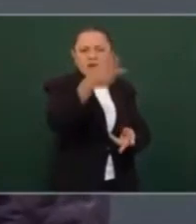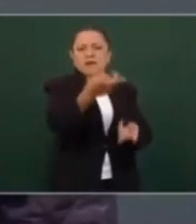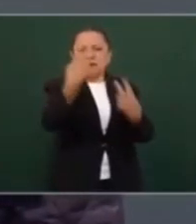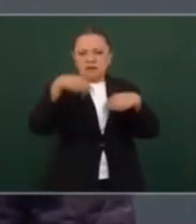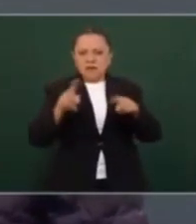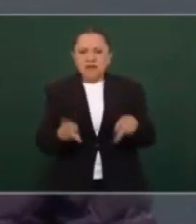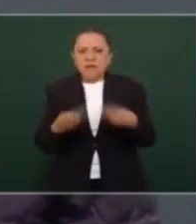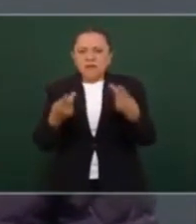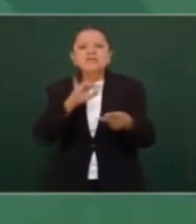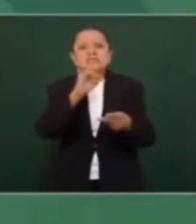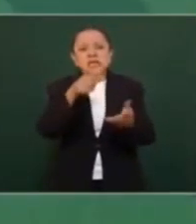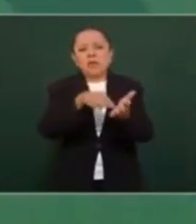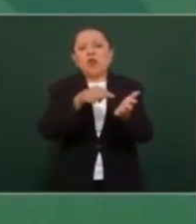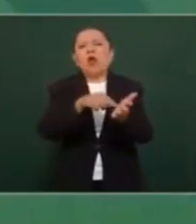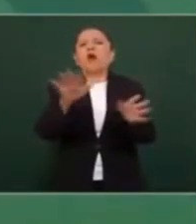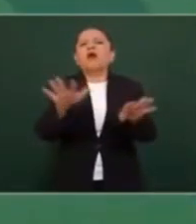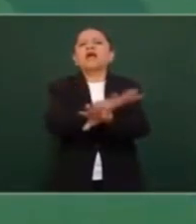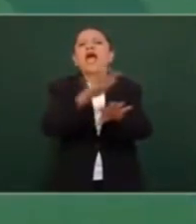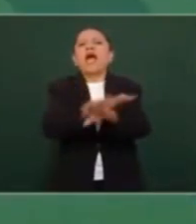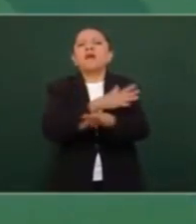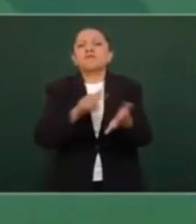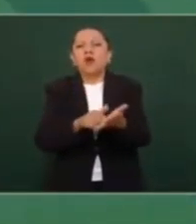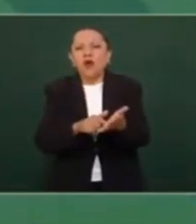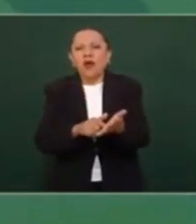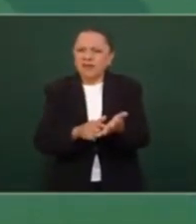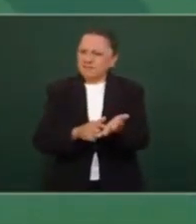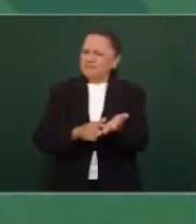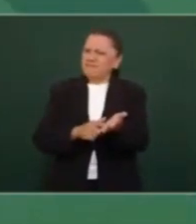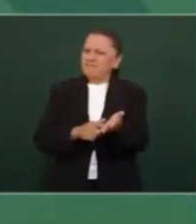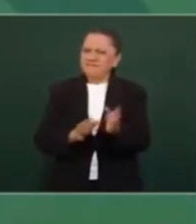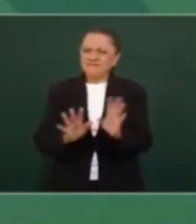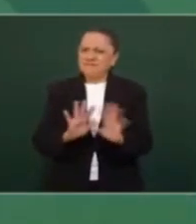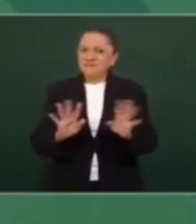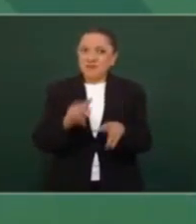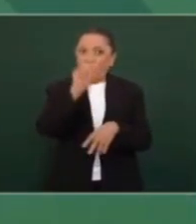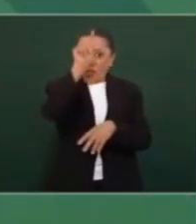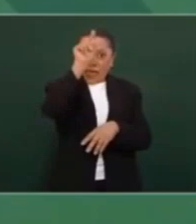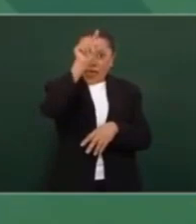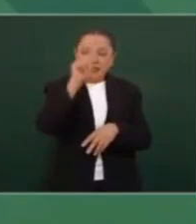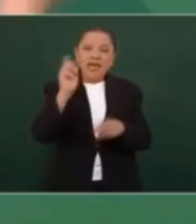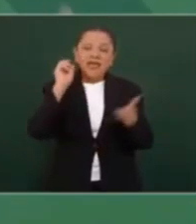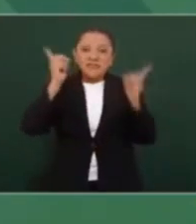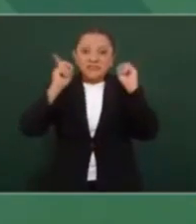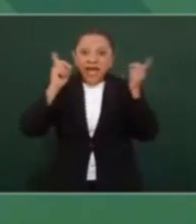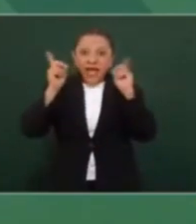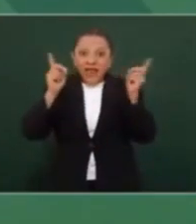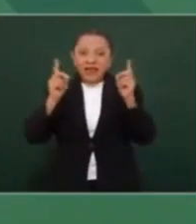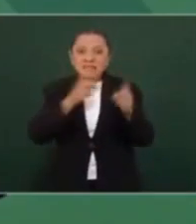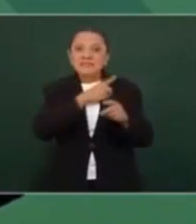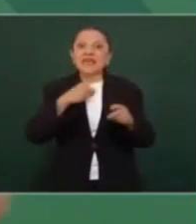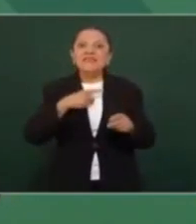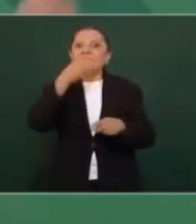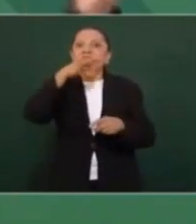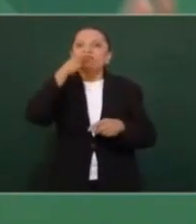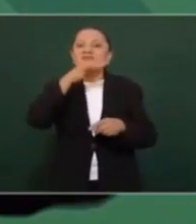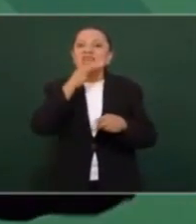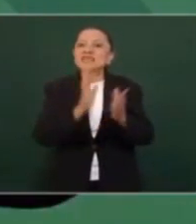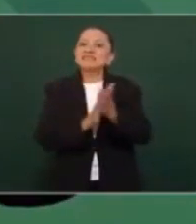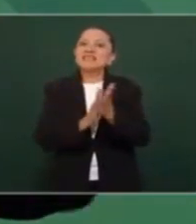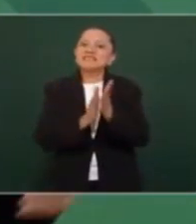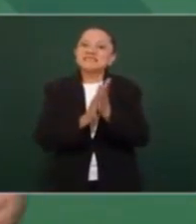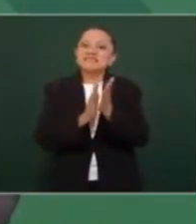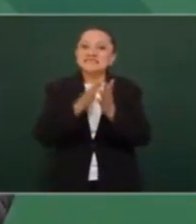Ese permiso para comprar la refinería, que ya es de México, que deberían de estarlo celebrando en los